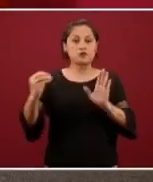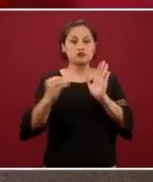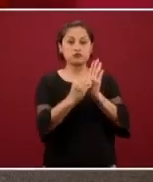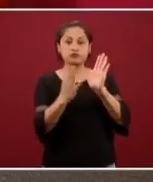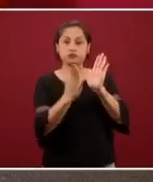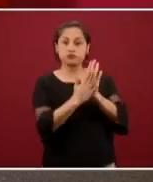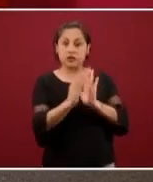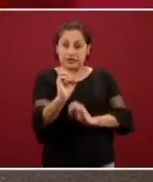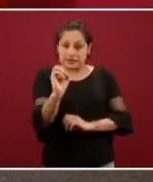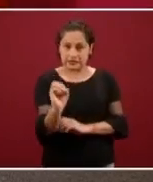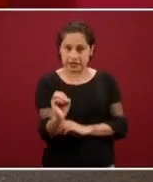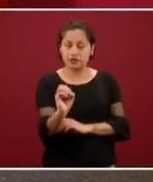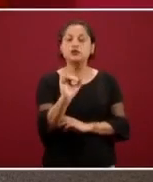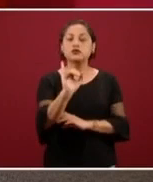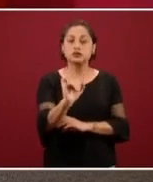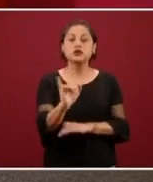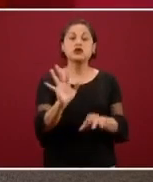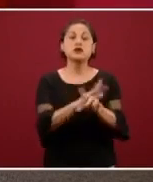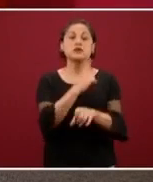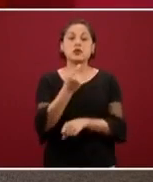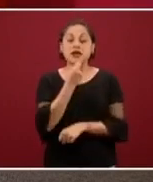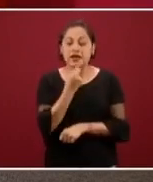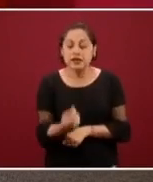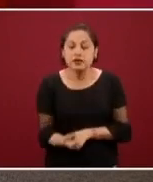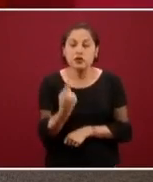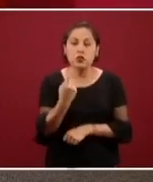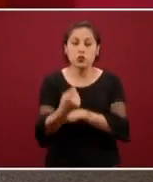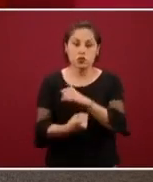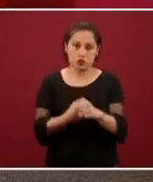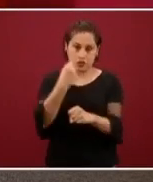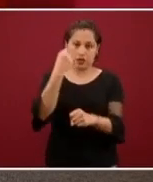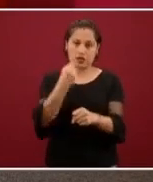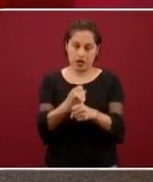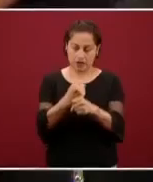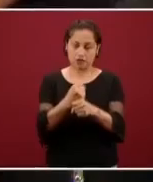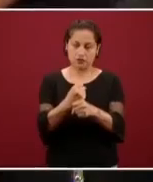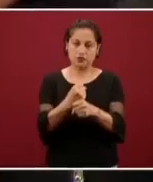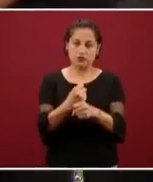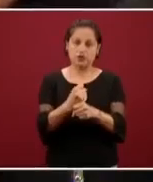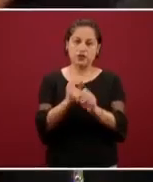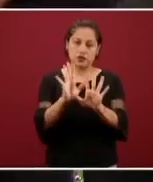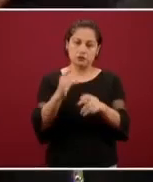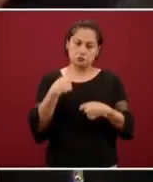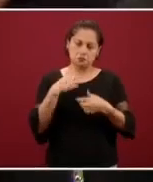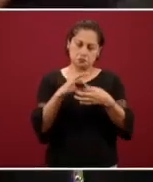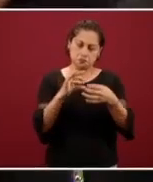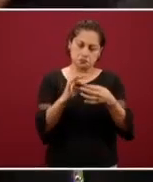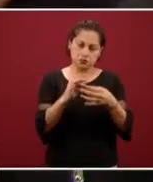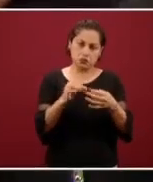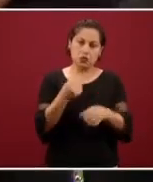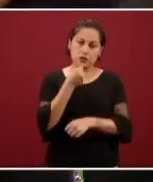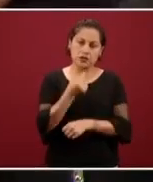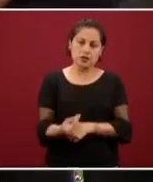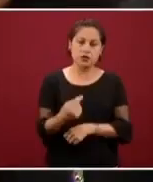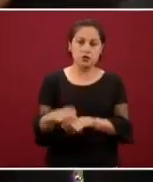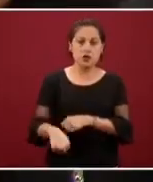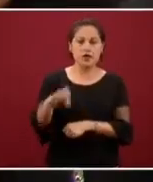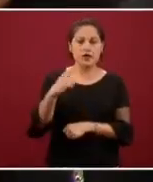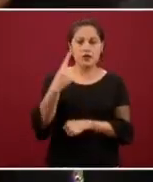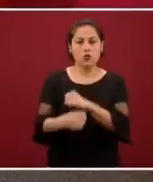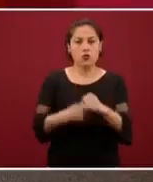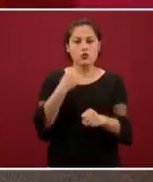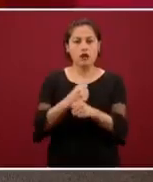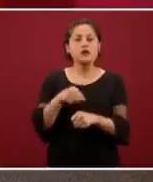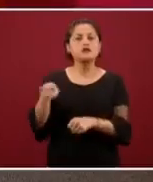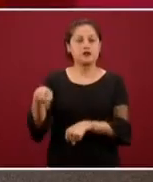de un menor de un año. Como tal, esa es la aclaración, y sí, es un caso positivo, menor